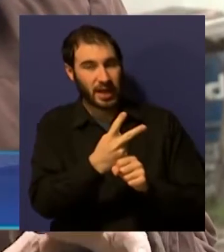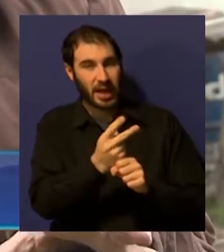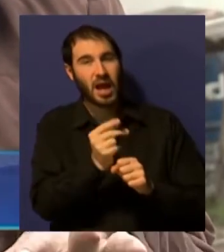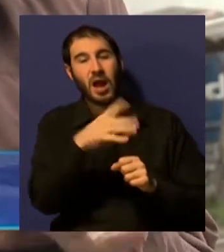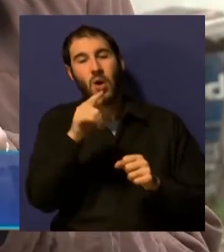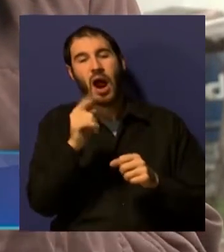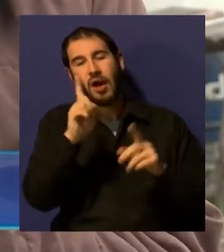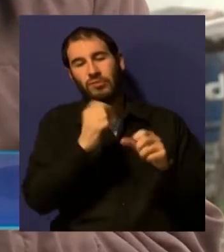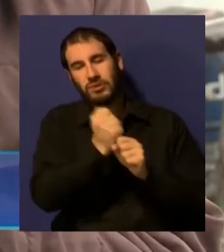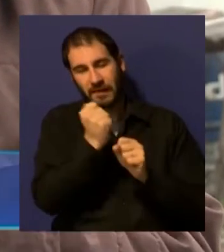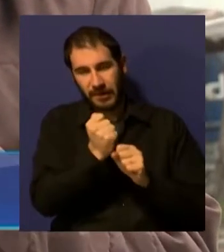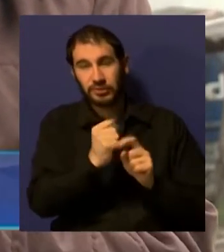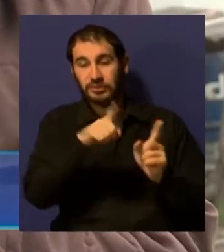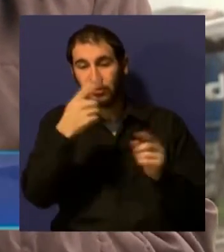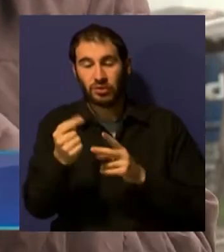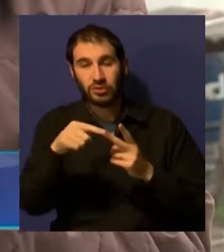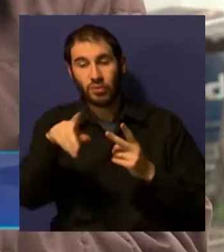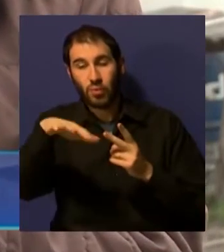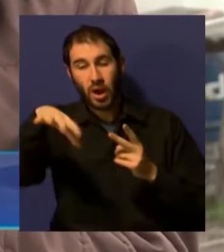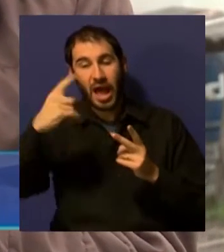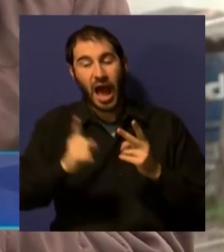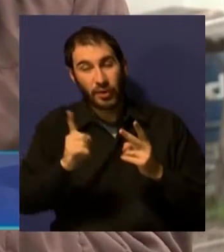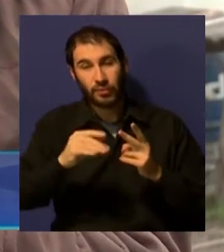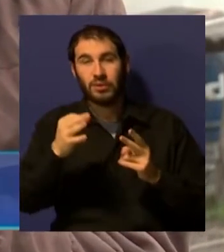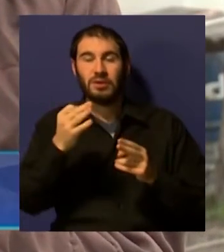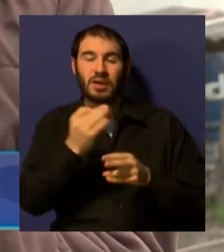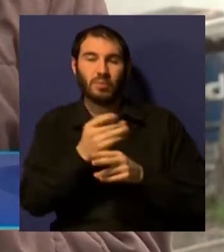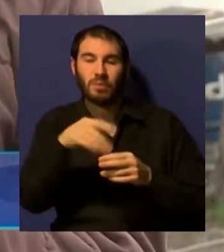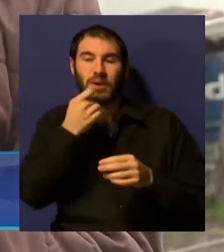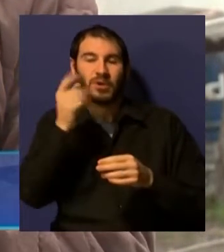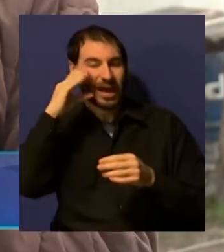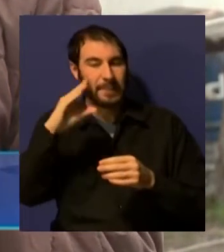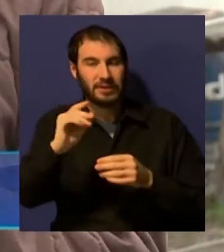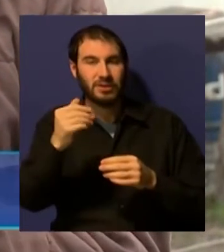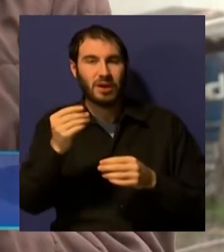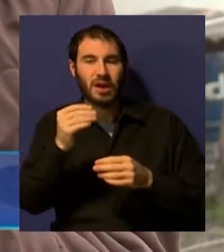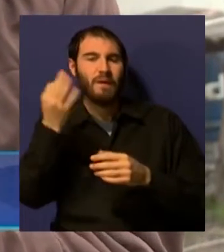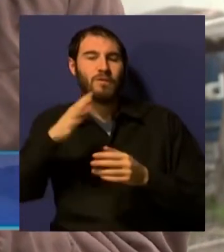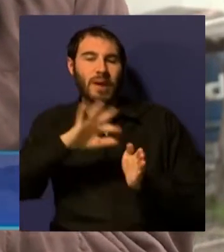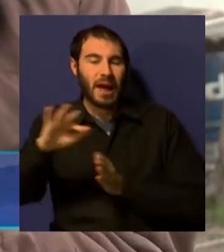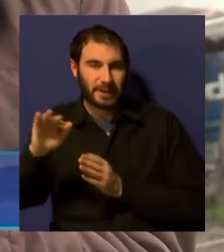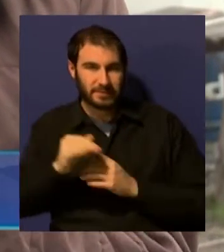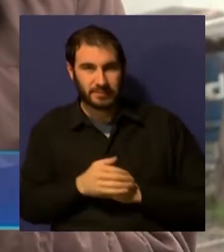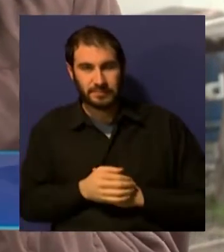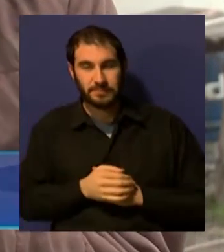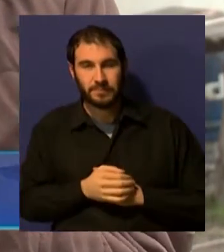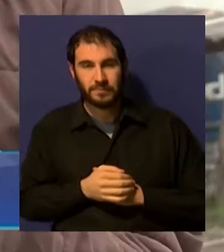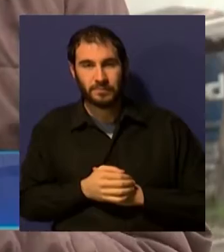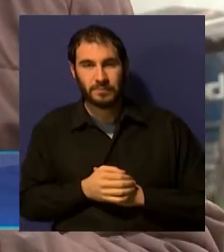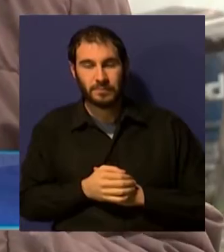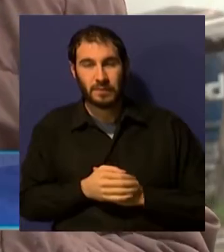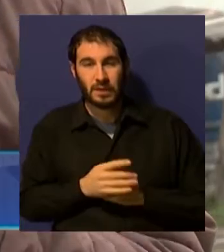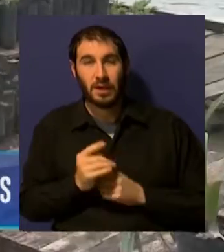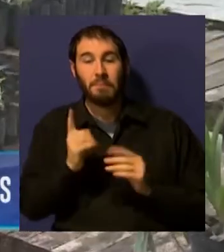algunos oficios. Y unas áreas, que son nuestras áreas productivas, que son de capacitación informal, donde como